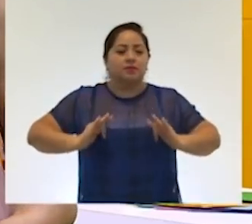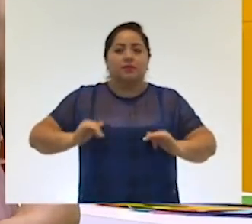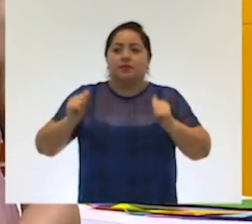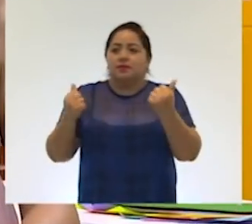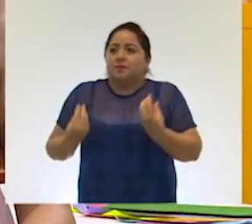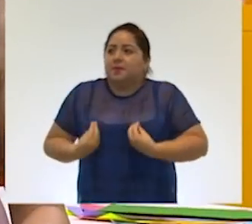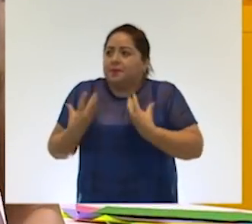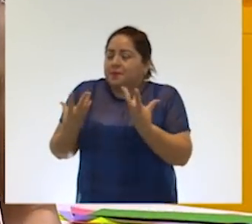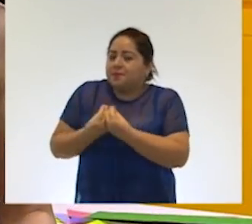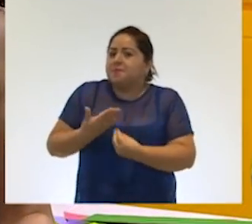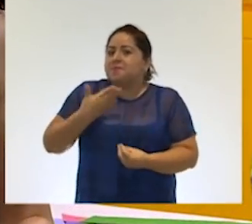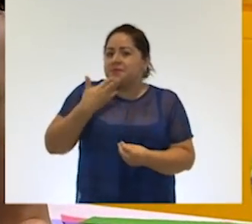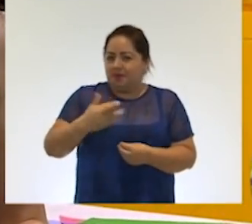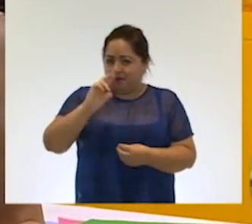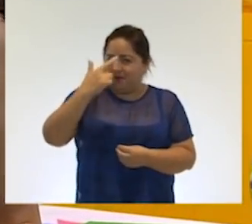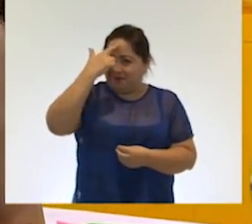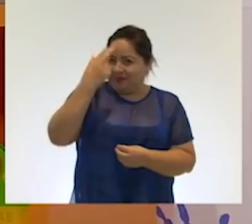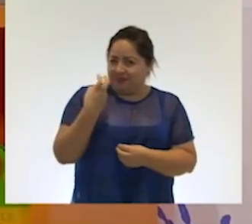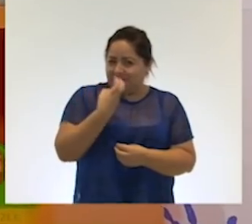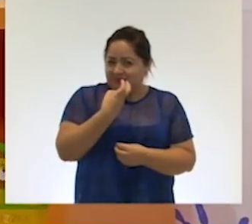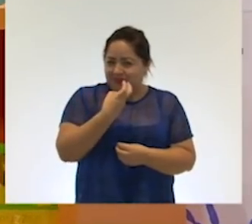demás. ¿Recuerdas ese tema?